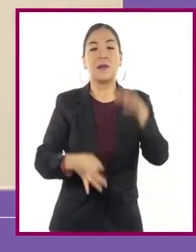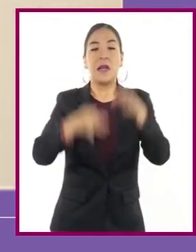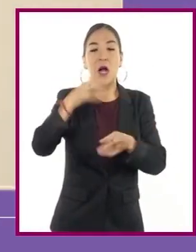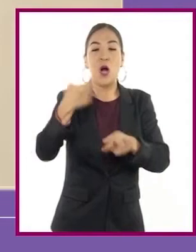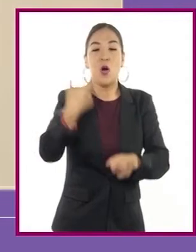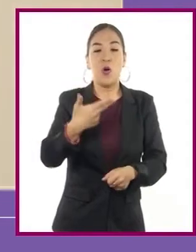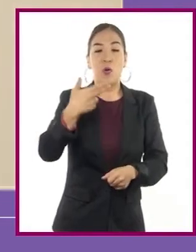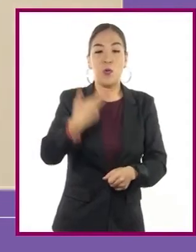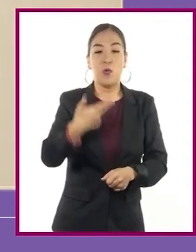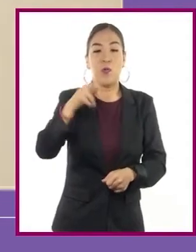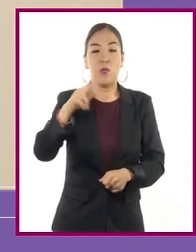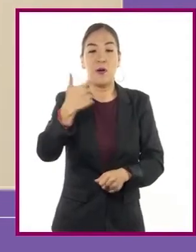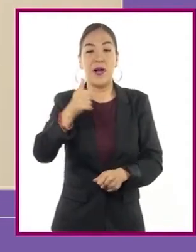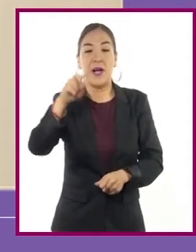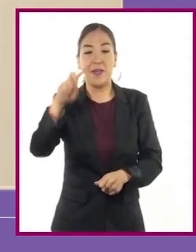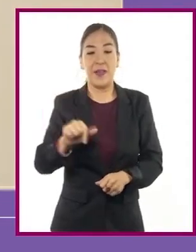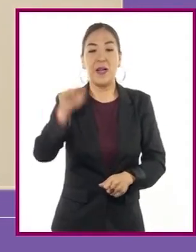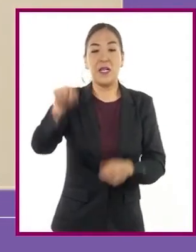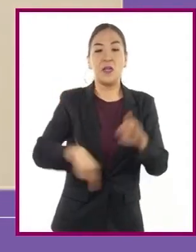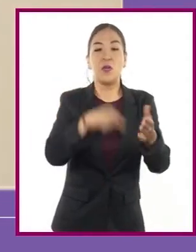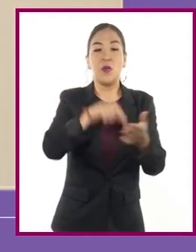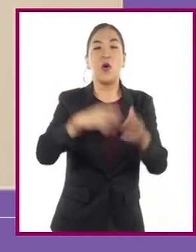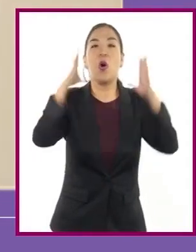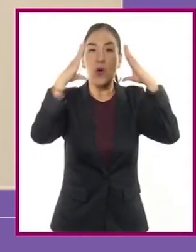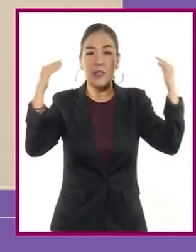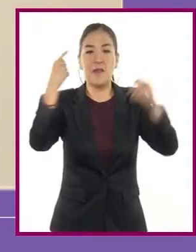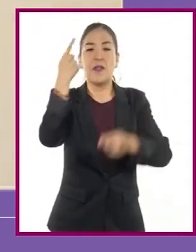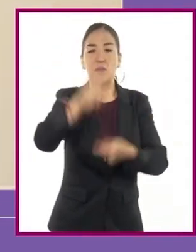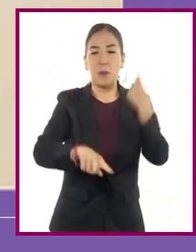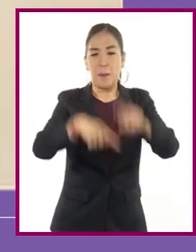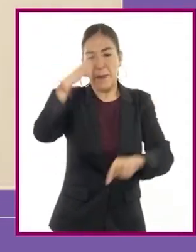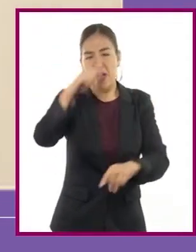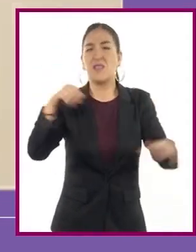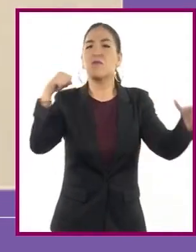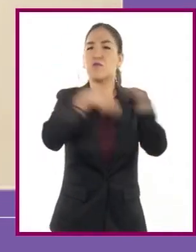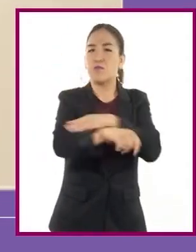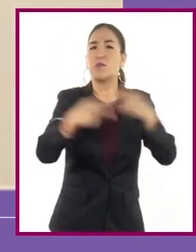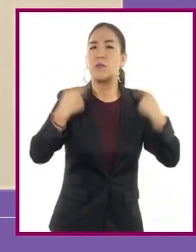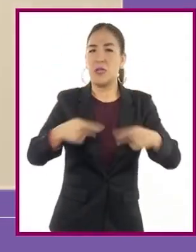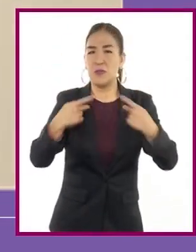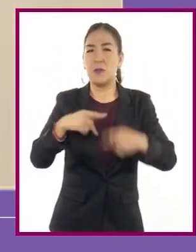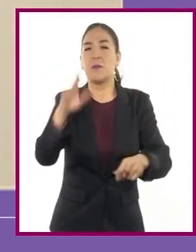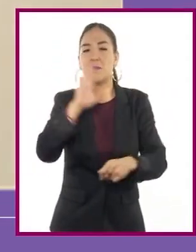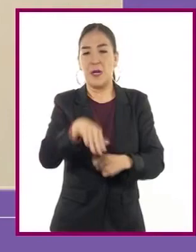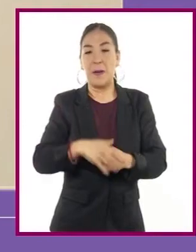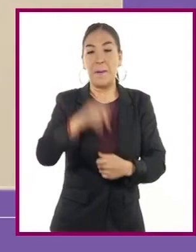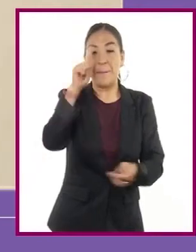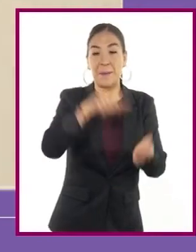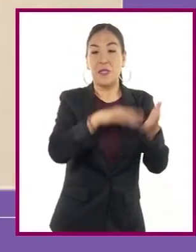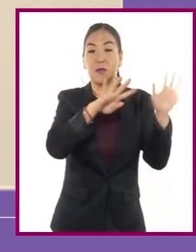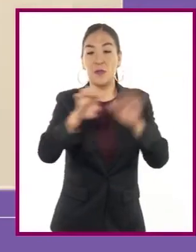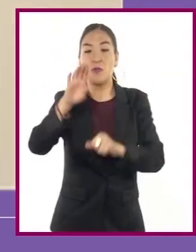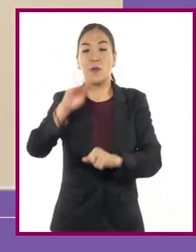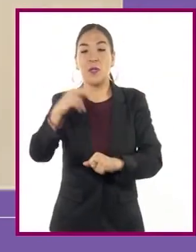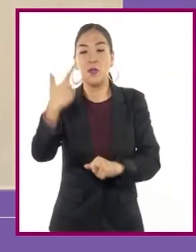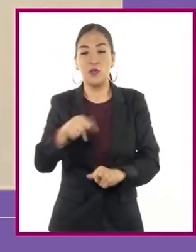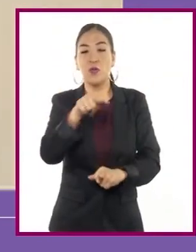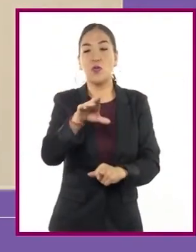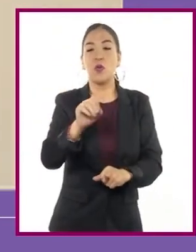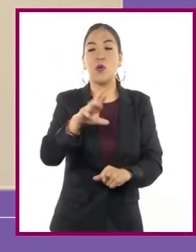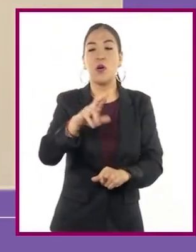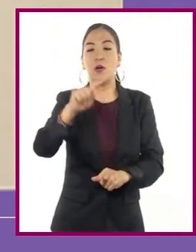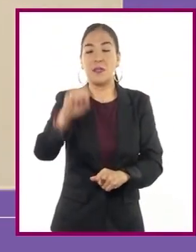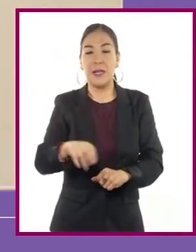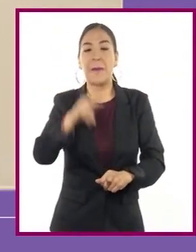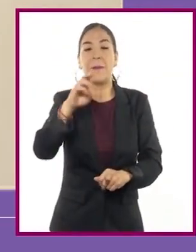Holanda. Su objetivo es sancionar a los responsables y procurar justicia para las víctimas. En 1998, primera Corte Penal Internacional